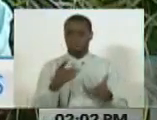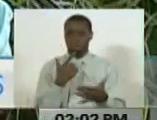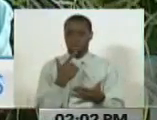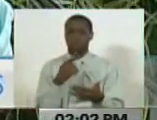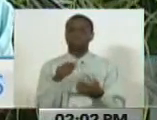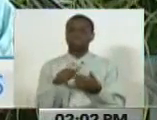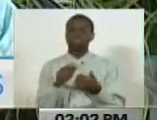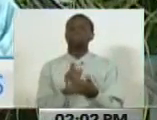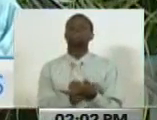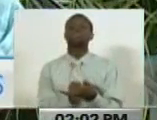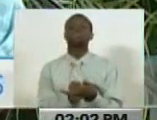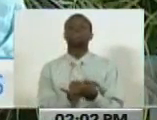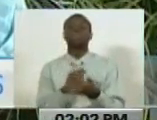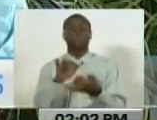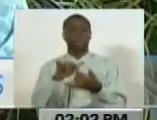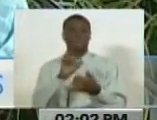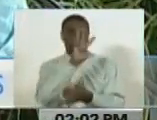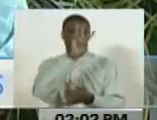Donde tienen